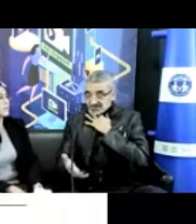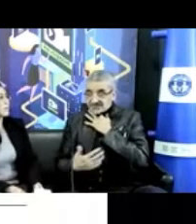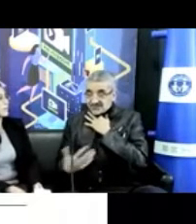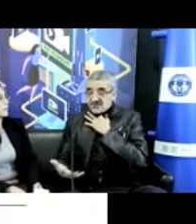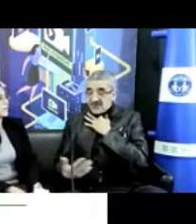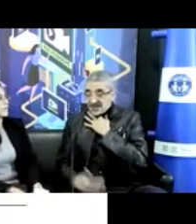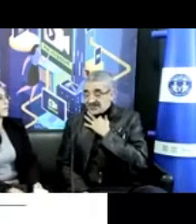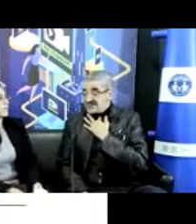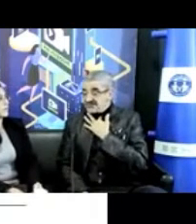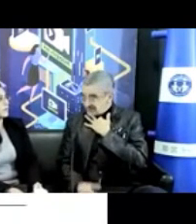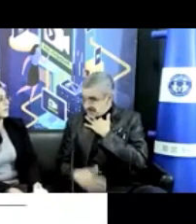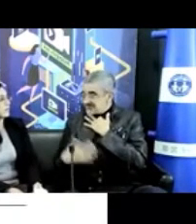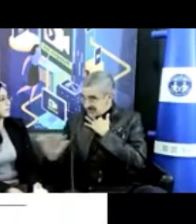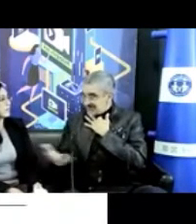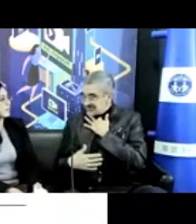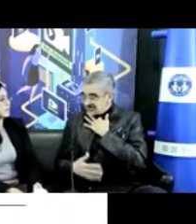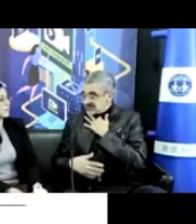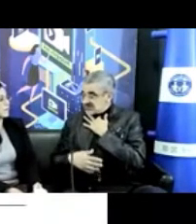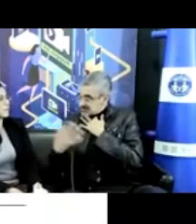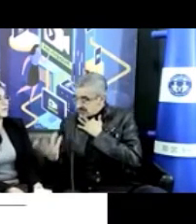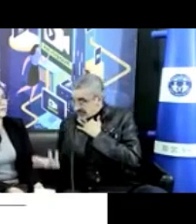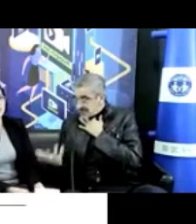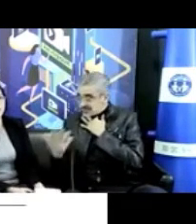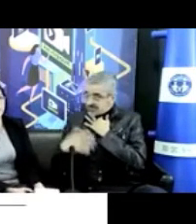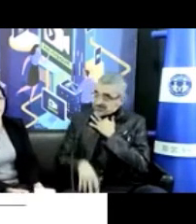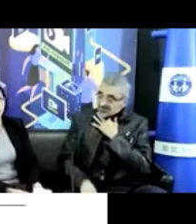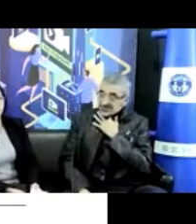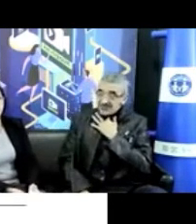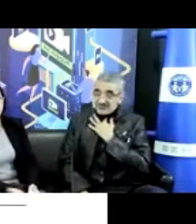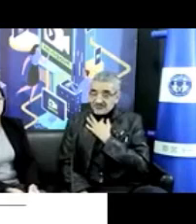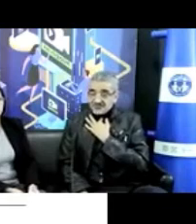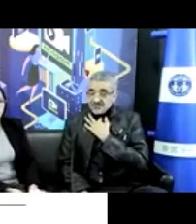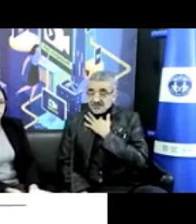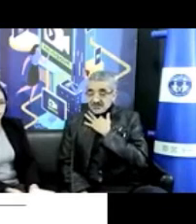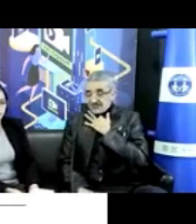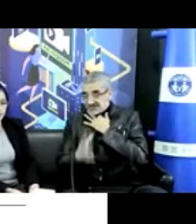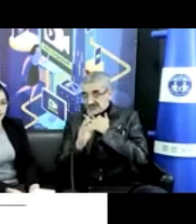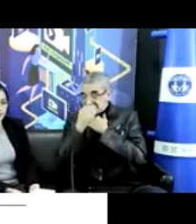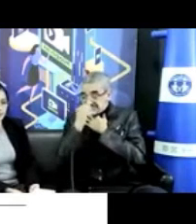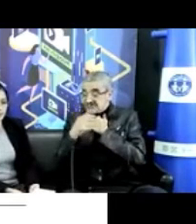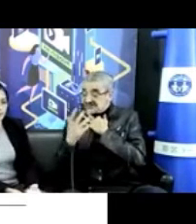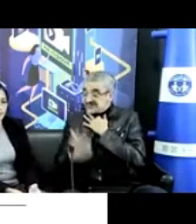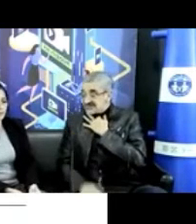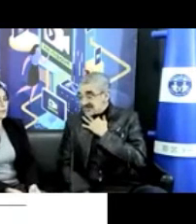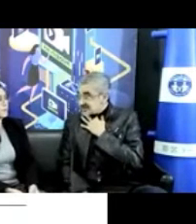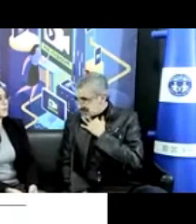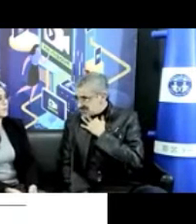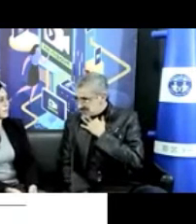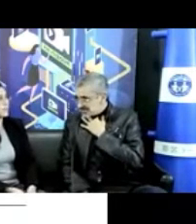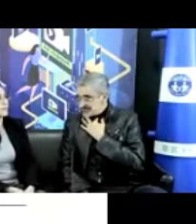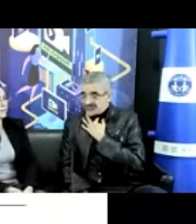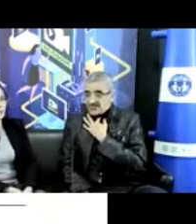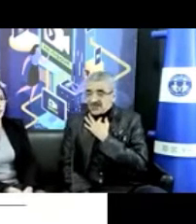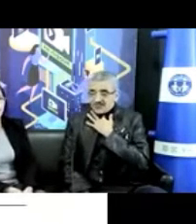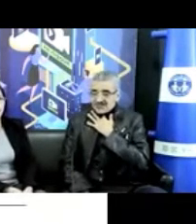Luego vas a dialogar, ver cuál es lo bueno, lo menos bueno, y puedes pasar a establecer metas de